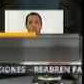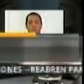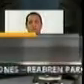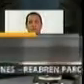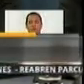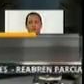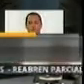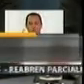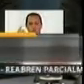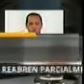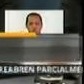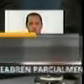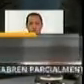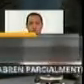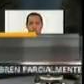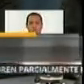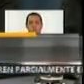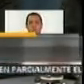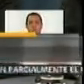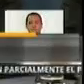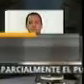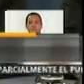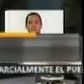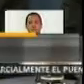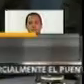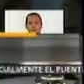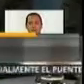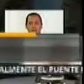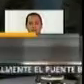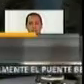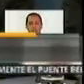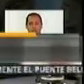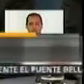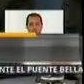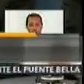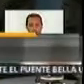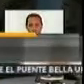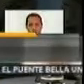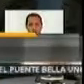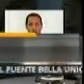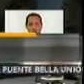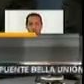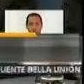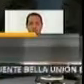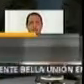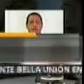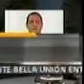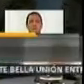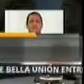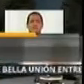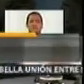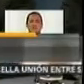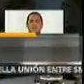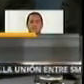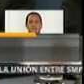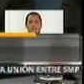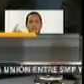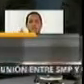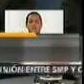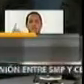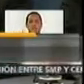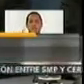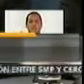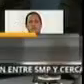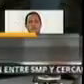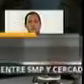la vamos a denunciar, por supuesto, y queremos señalarles a ustedes que es muy fácil hacer denuncias tirando